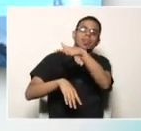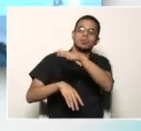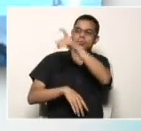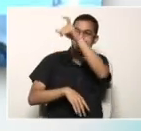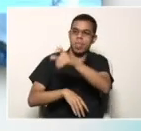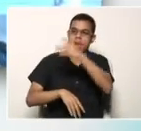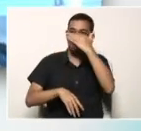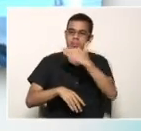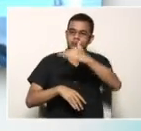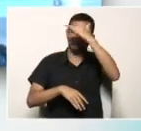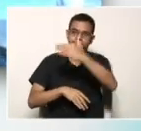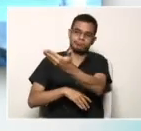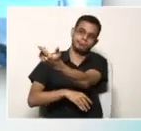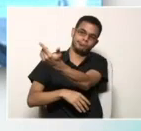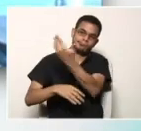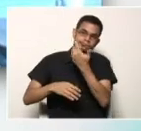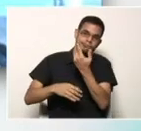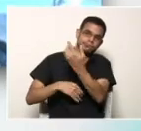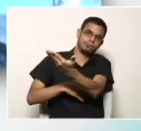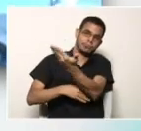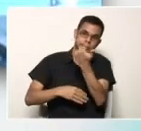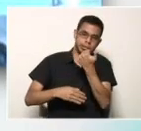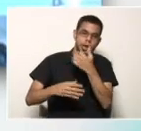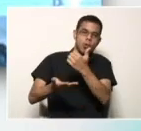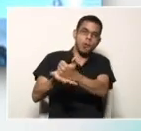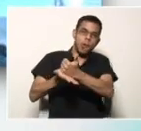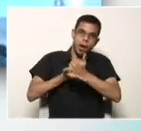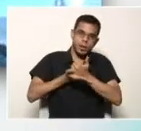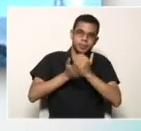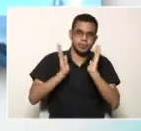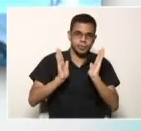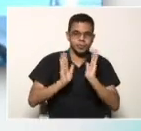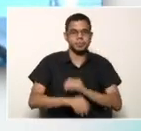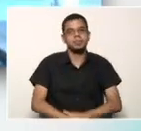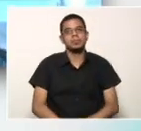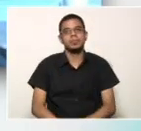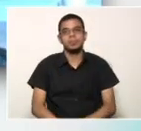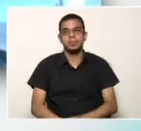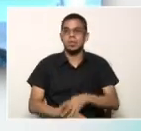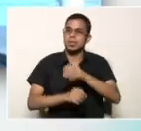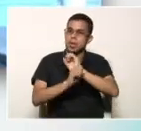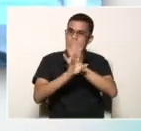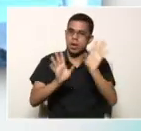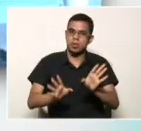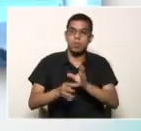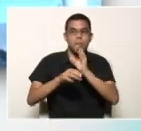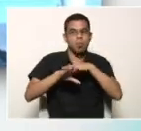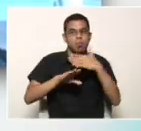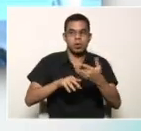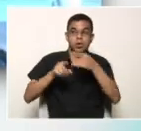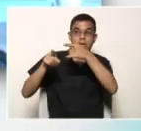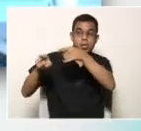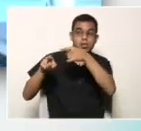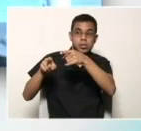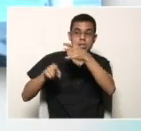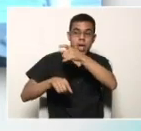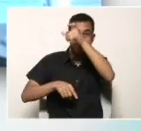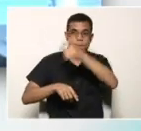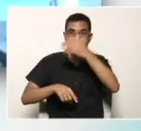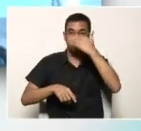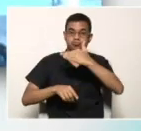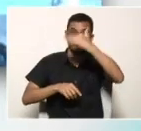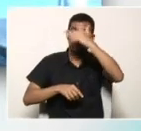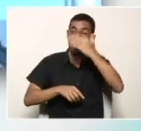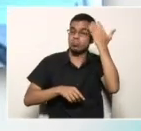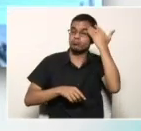de alguna manera cómo siempre tener la asesoría de personas para realizar este tipo de trabajo y obviamente con